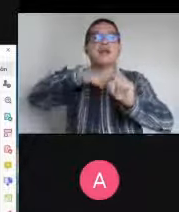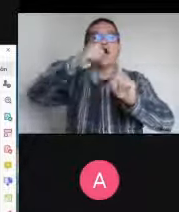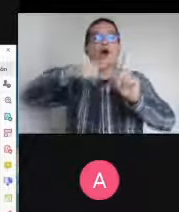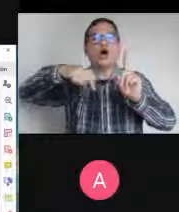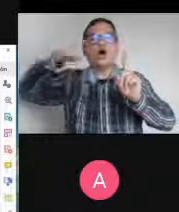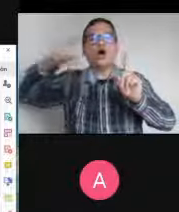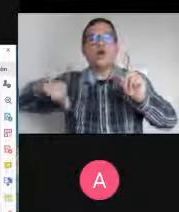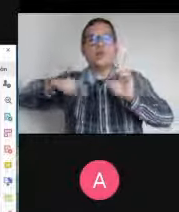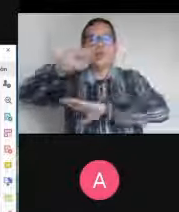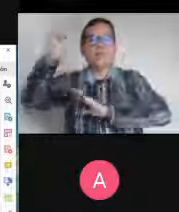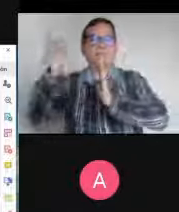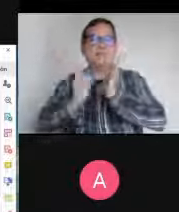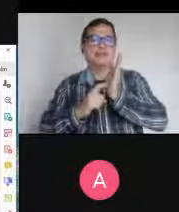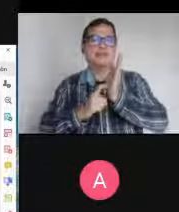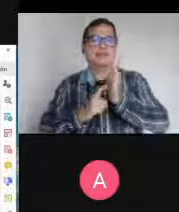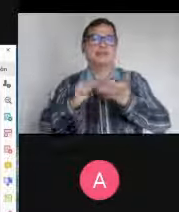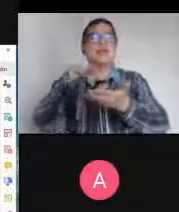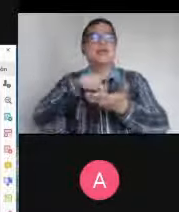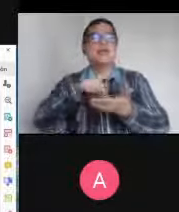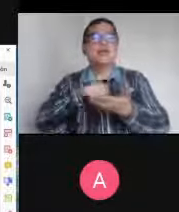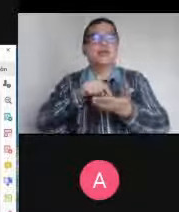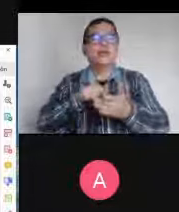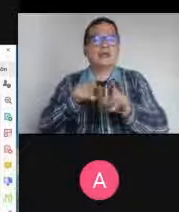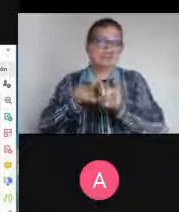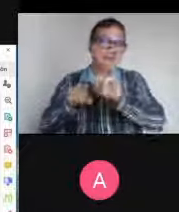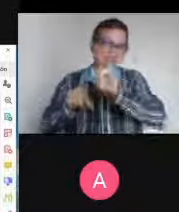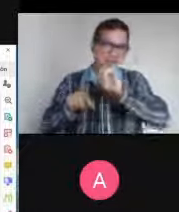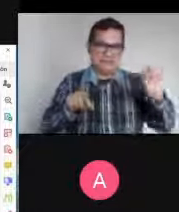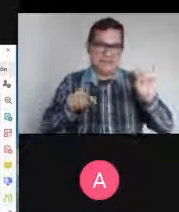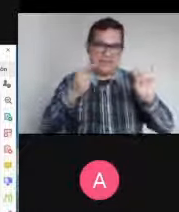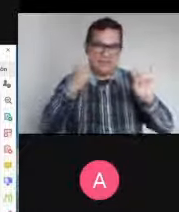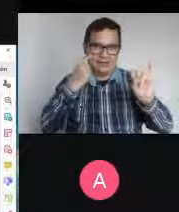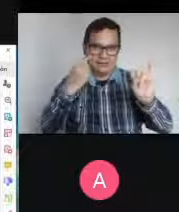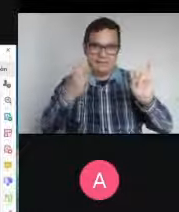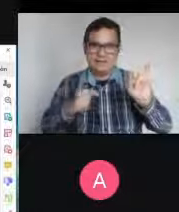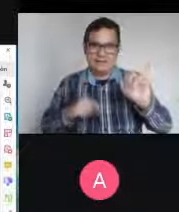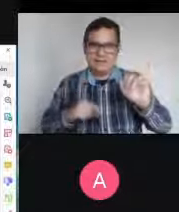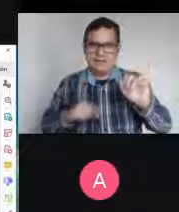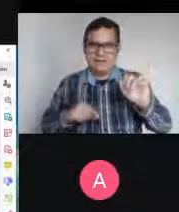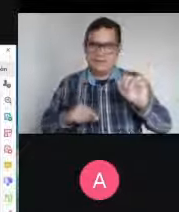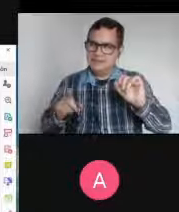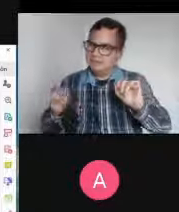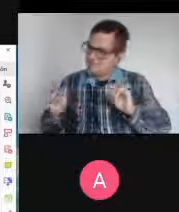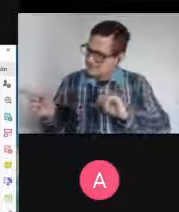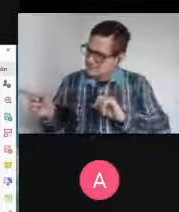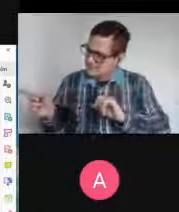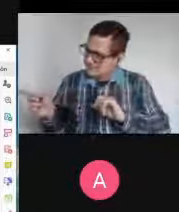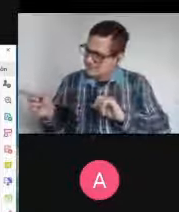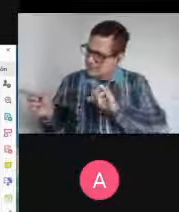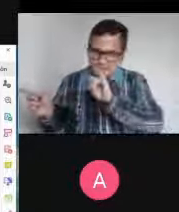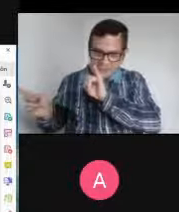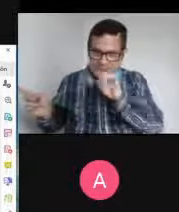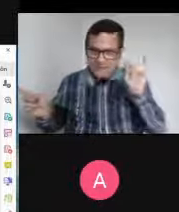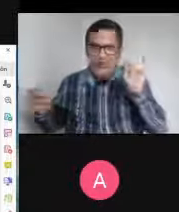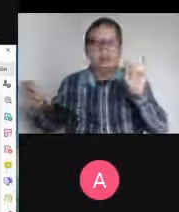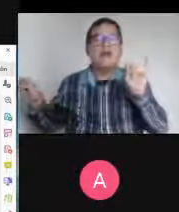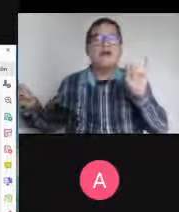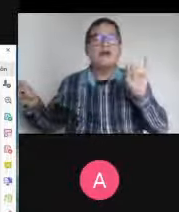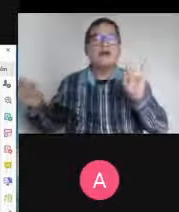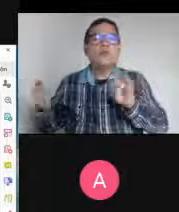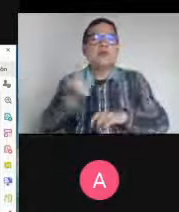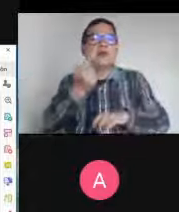completa. En este caso, pues en la parte izquierda está es un generador de señales que va a ser las veces de fuente de